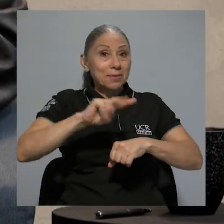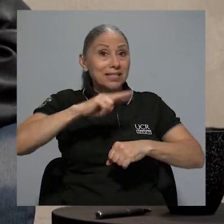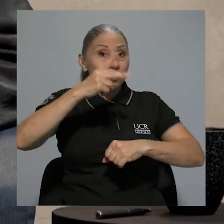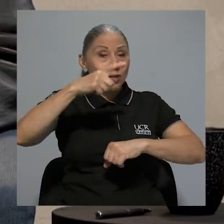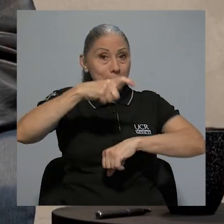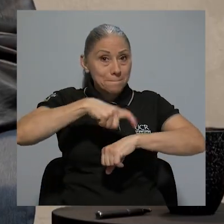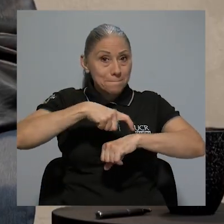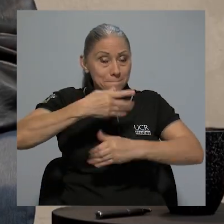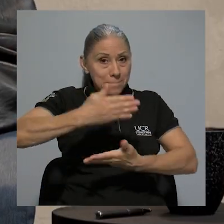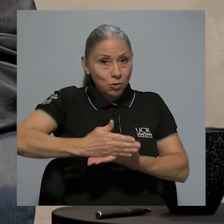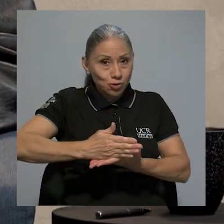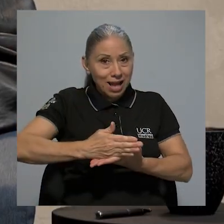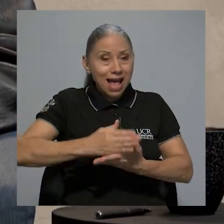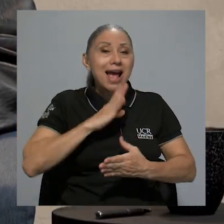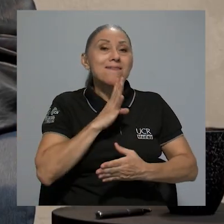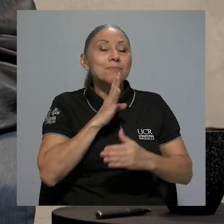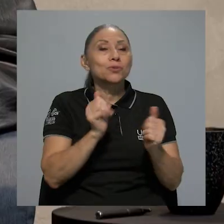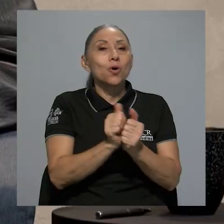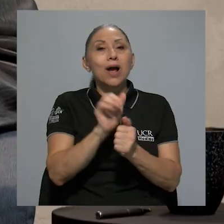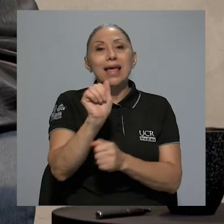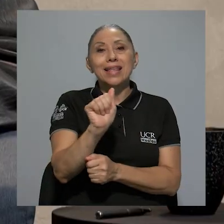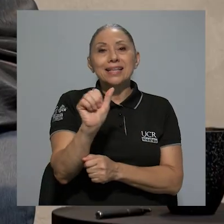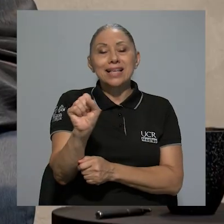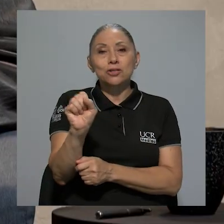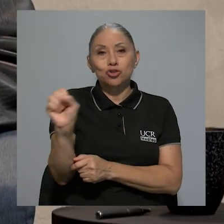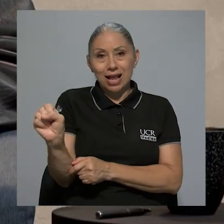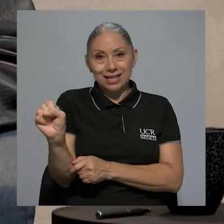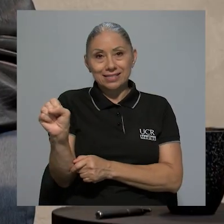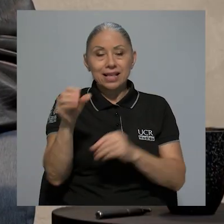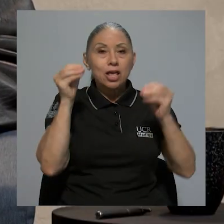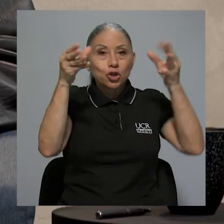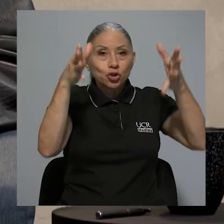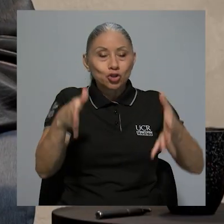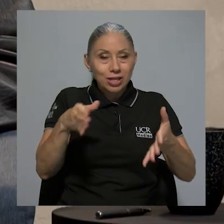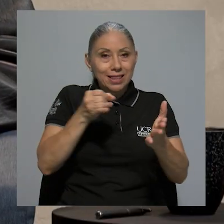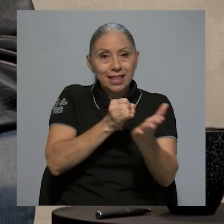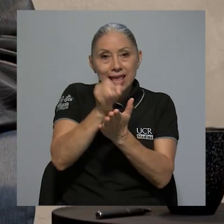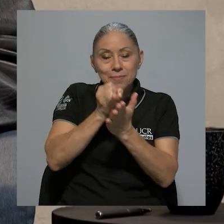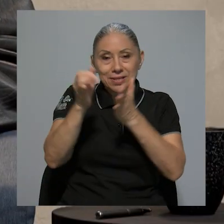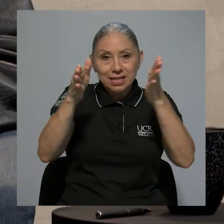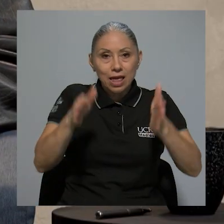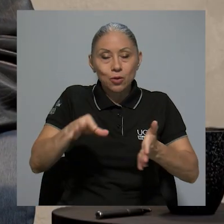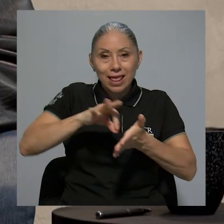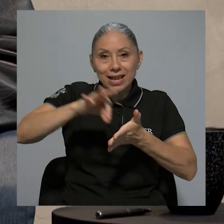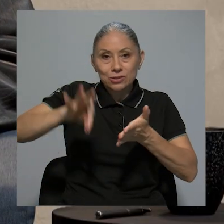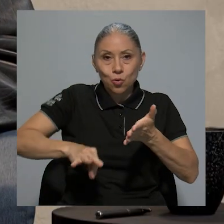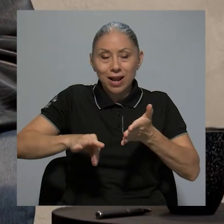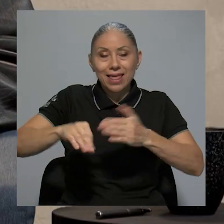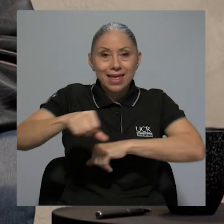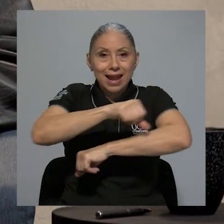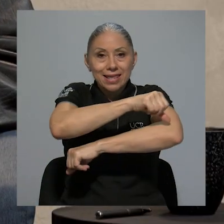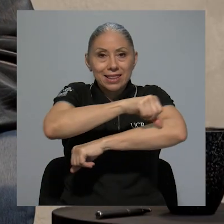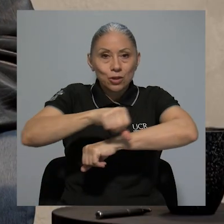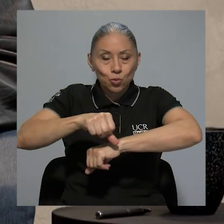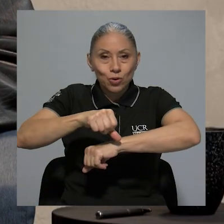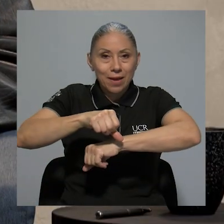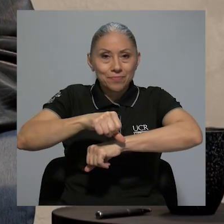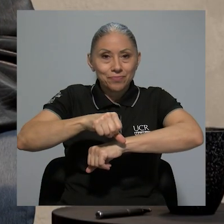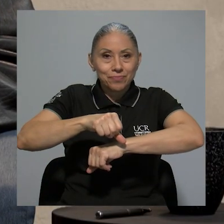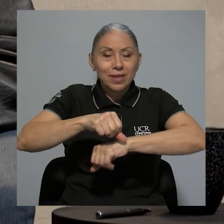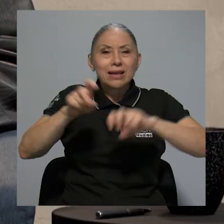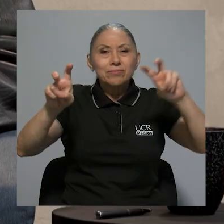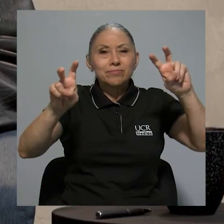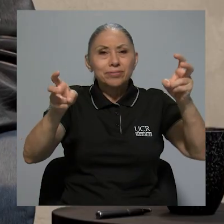pausa. Conversamos con Andrea Sancho Salas, docente e investigadora en la Escuela de